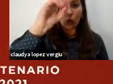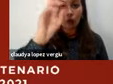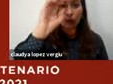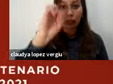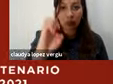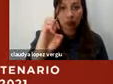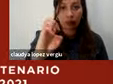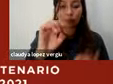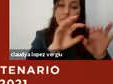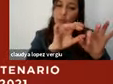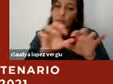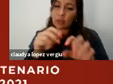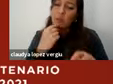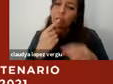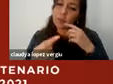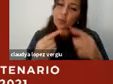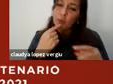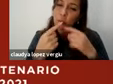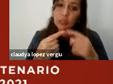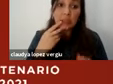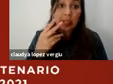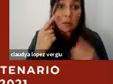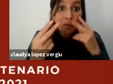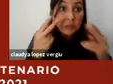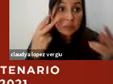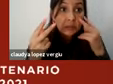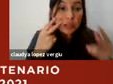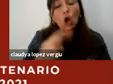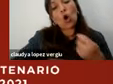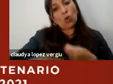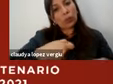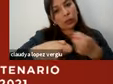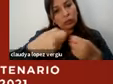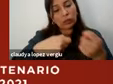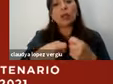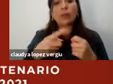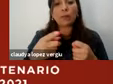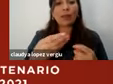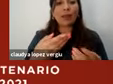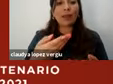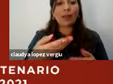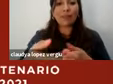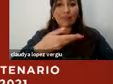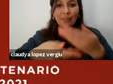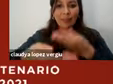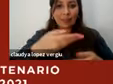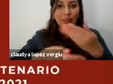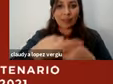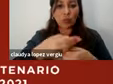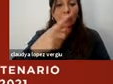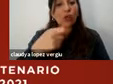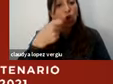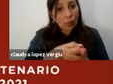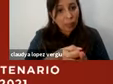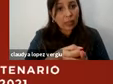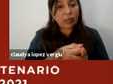que hay, si es sobre tours o sobre ventas, ¿no? También tenemos una tienda en donde pueden encontrar nuestros productos en el mismo